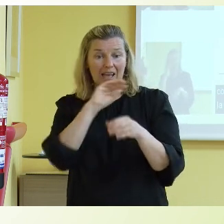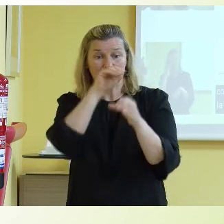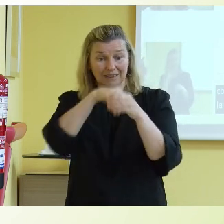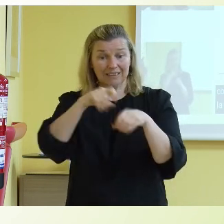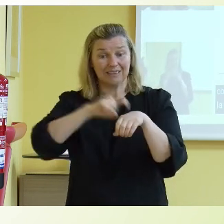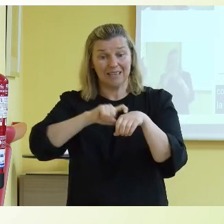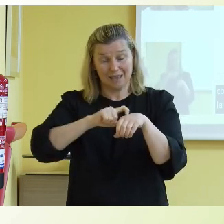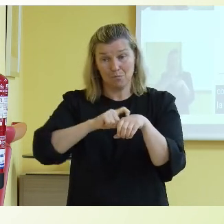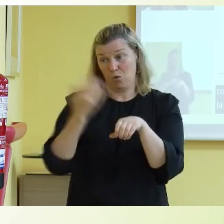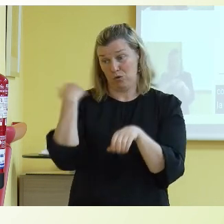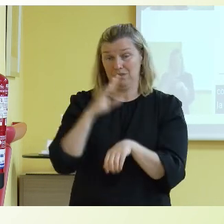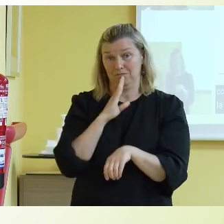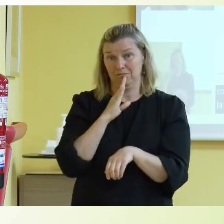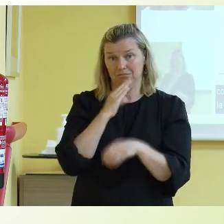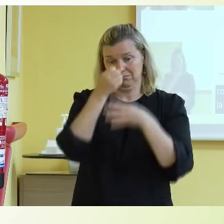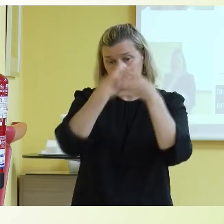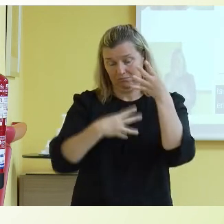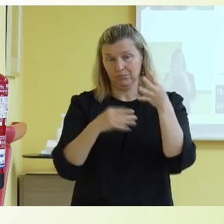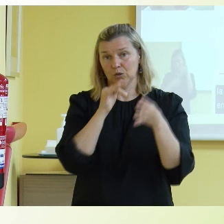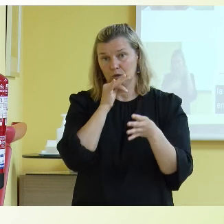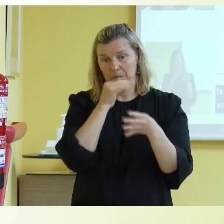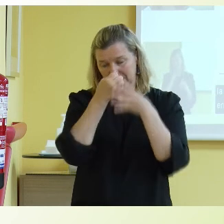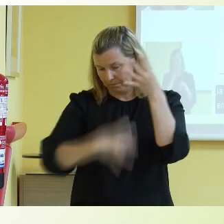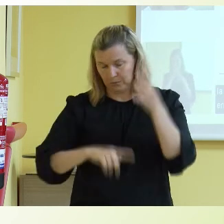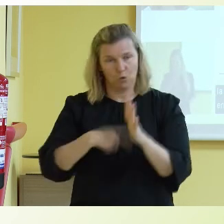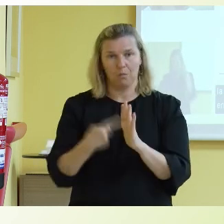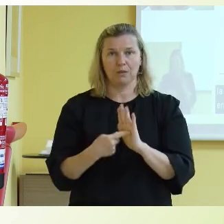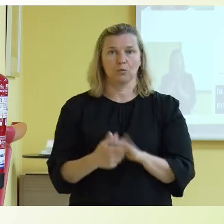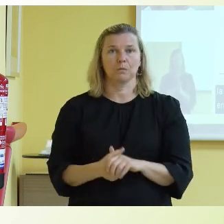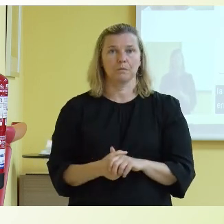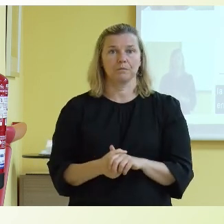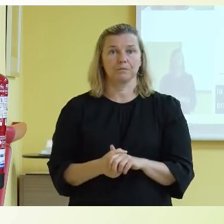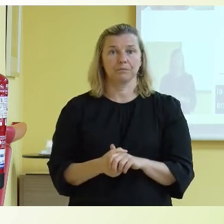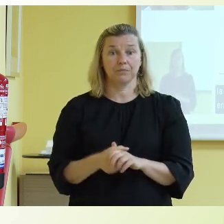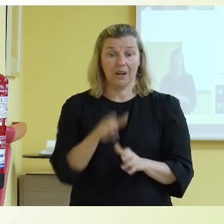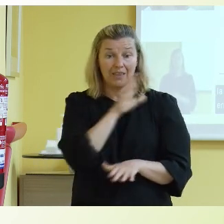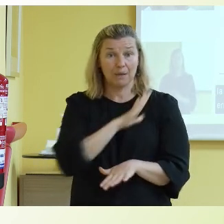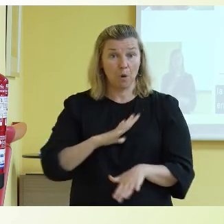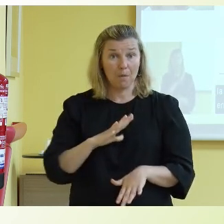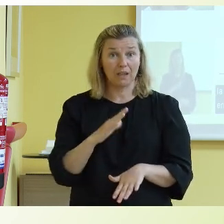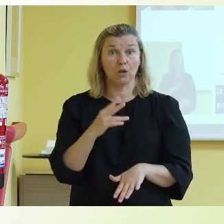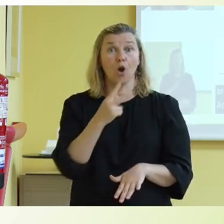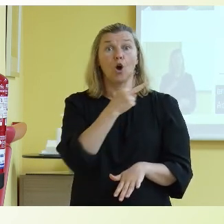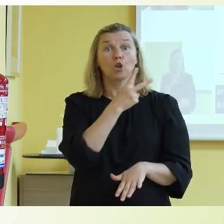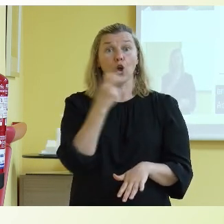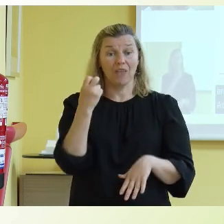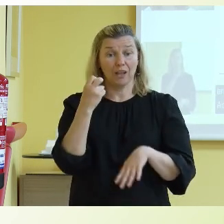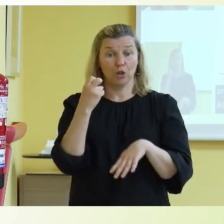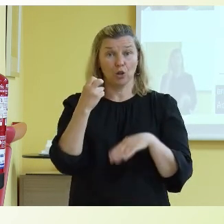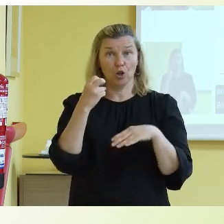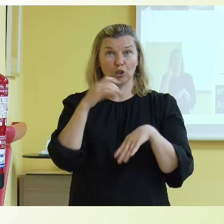como he mencionado anteriormente. Además, hay más de 200 enfermedades que están ahora mismo en fase